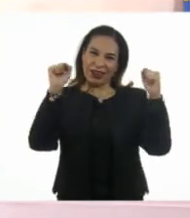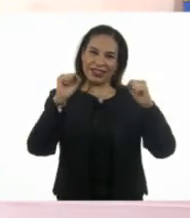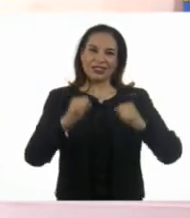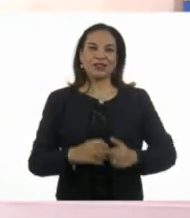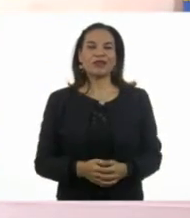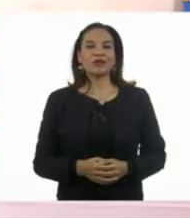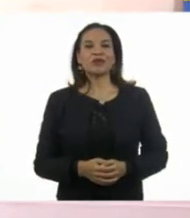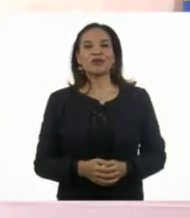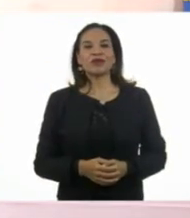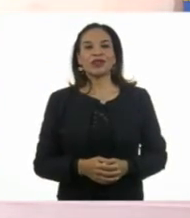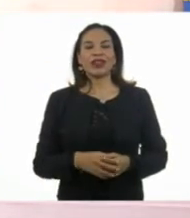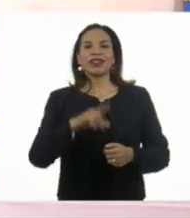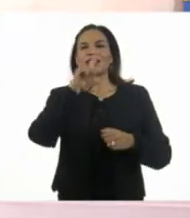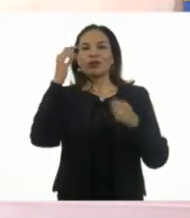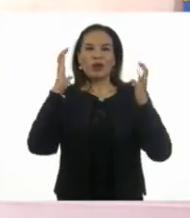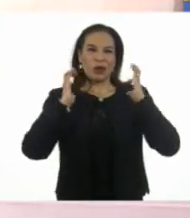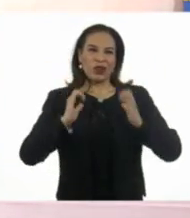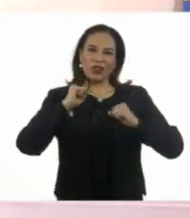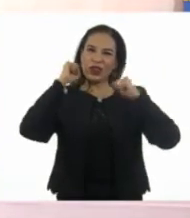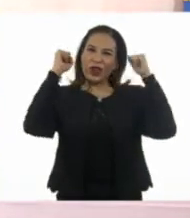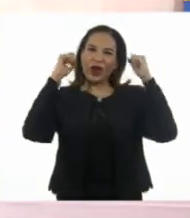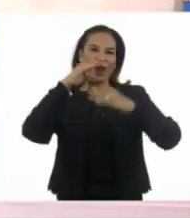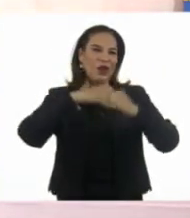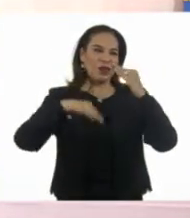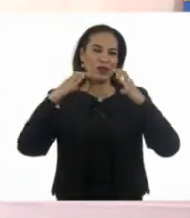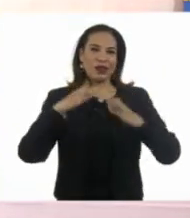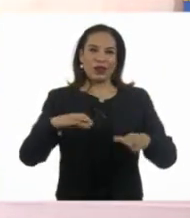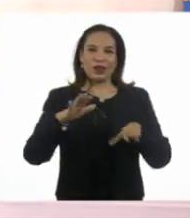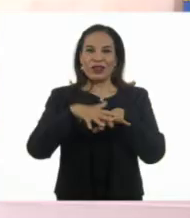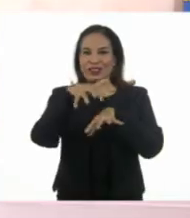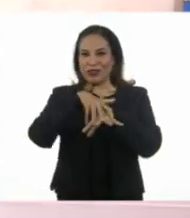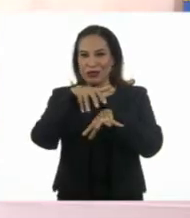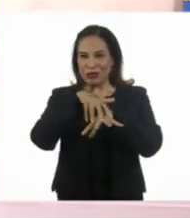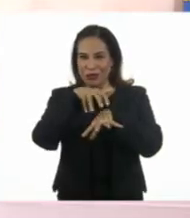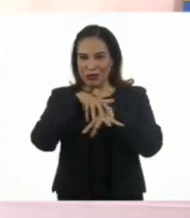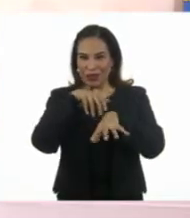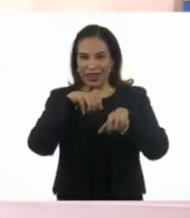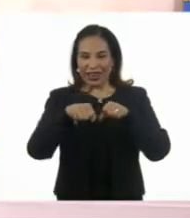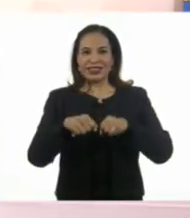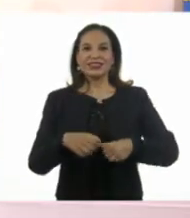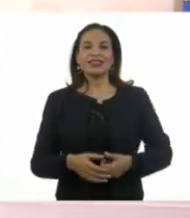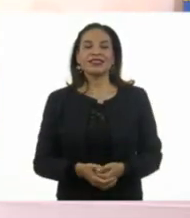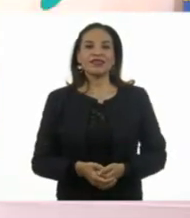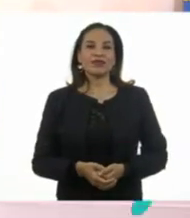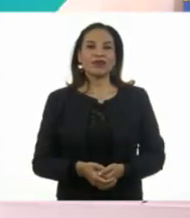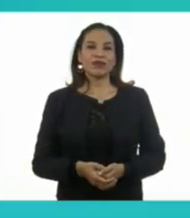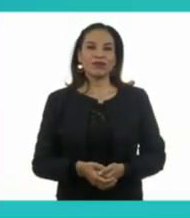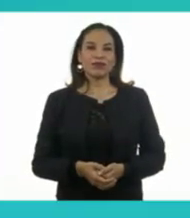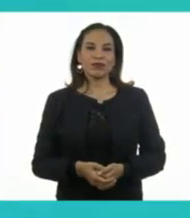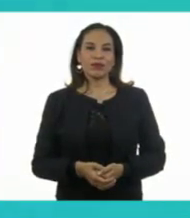Los brazos, nos estiramos todo, tocamos los pies.